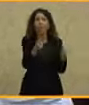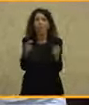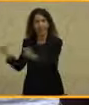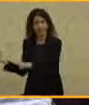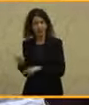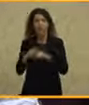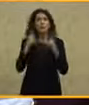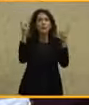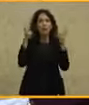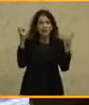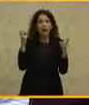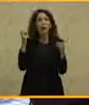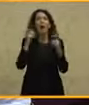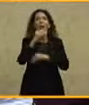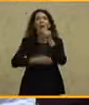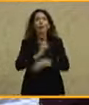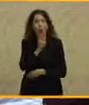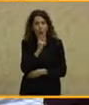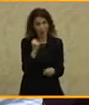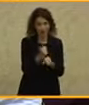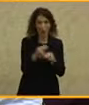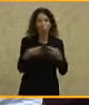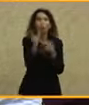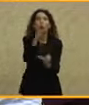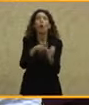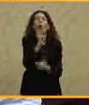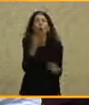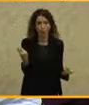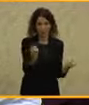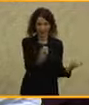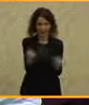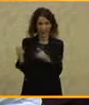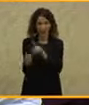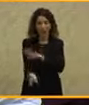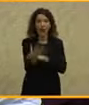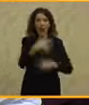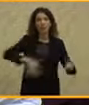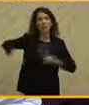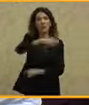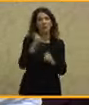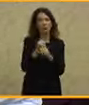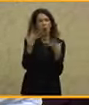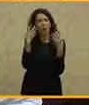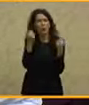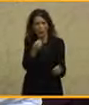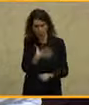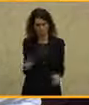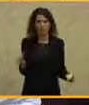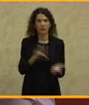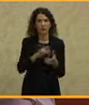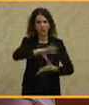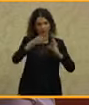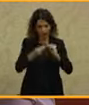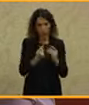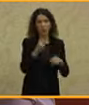Para llevar a cabo este propósito y poder desempeñar una labor social, es necesario crear un ambiente de trabajo saludable, adecuado